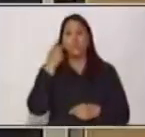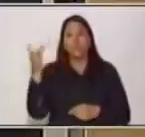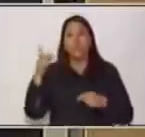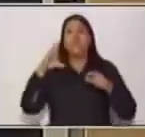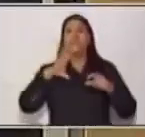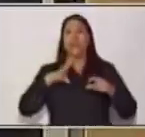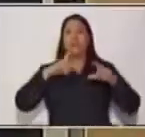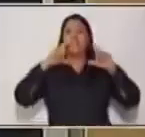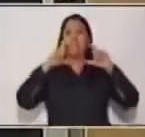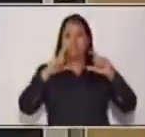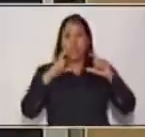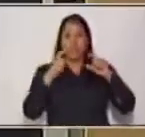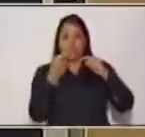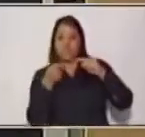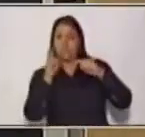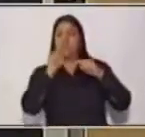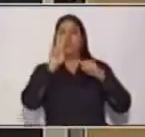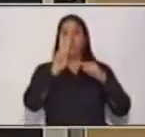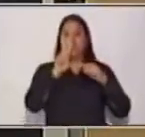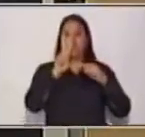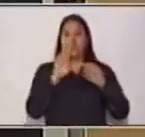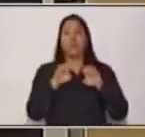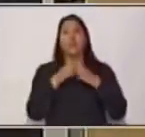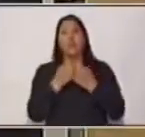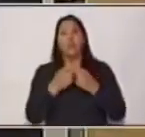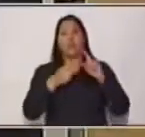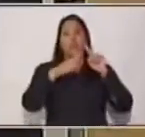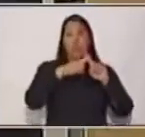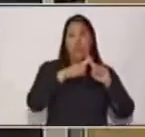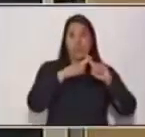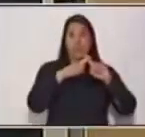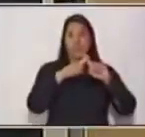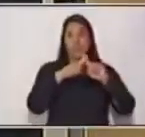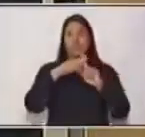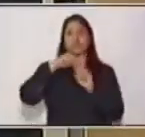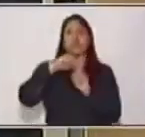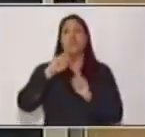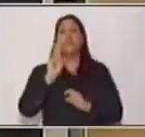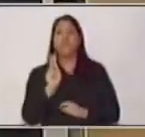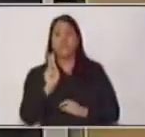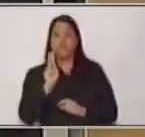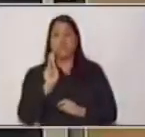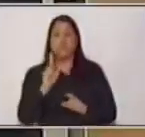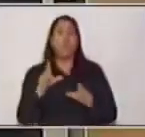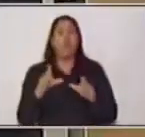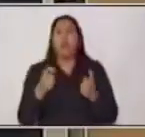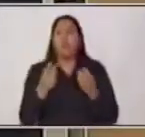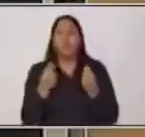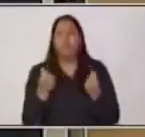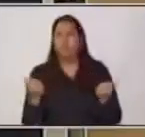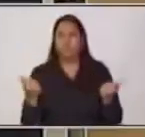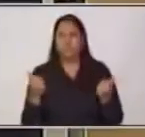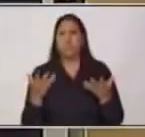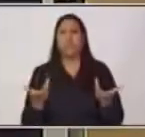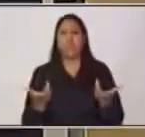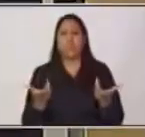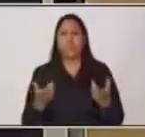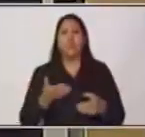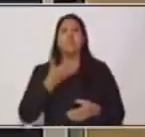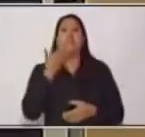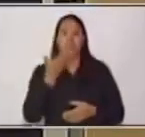Entonces, esta fracción x sobre y, ¿cómo lo resuelvo? Bien, es